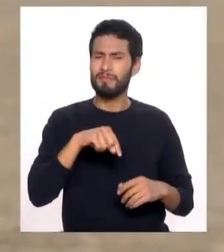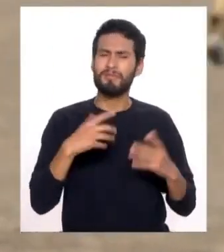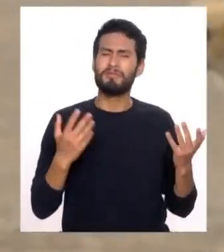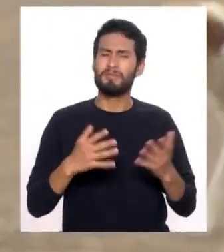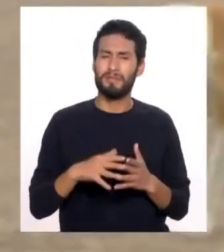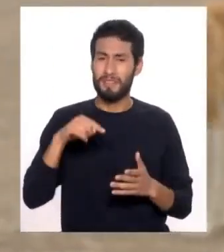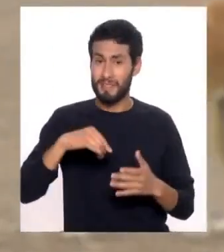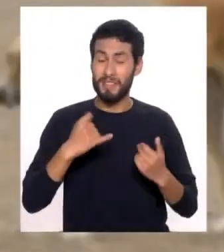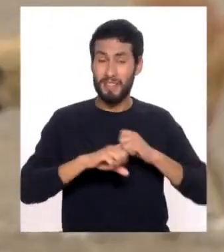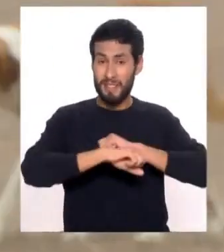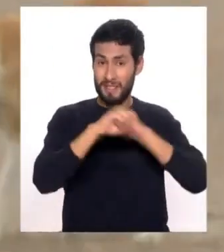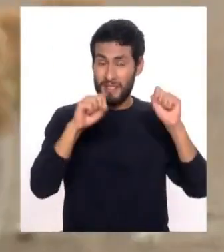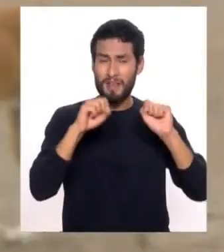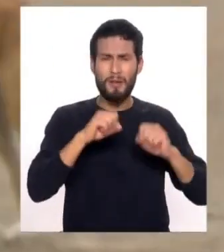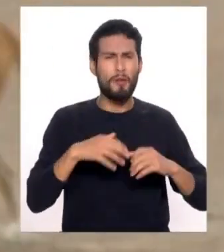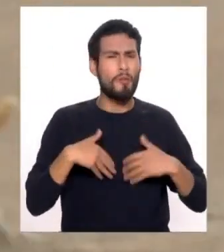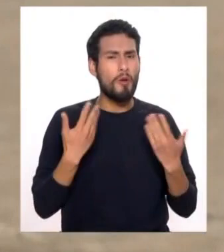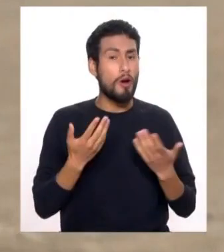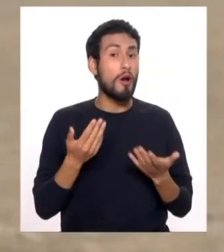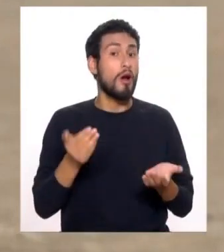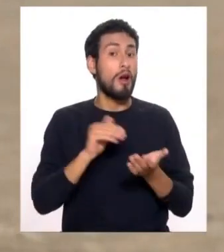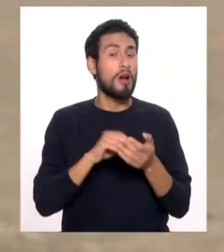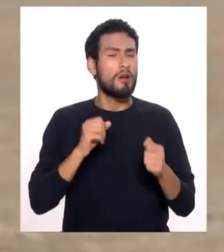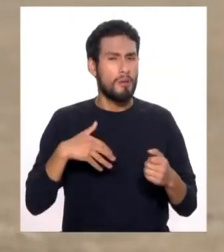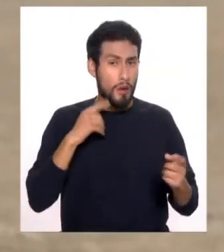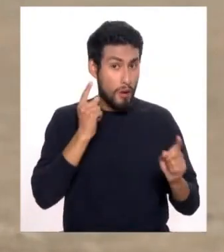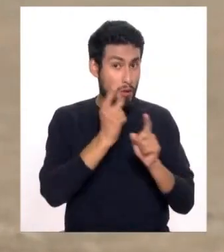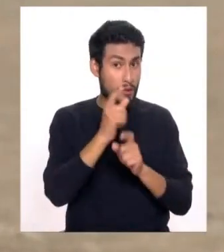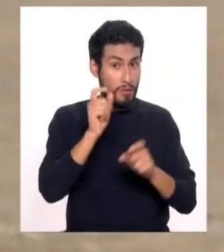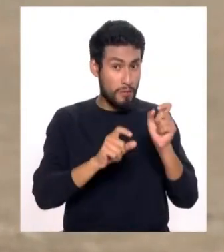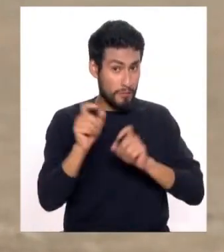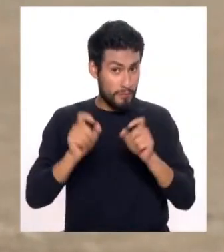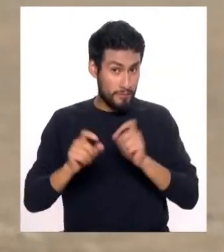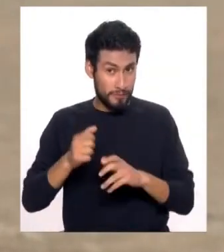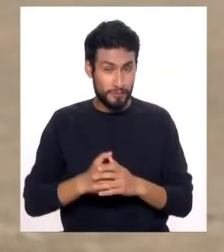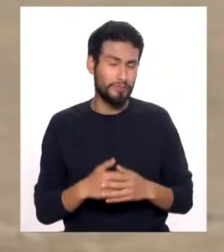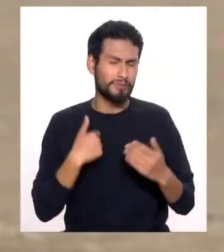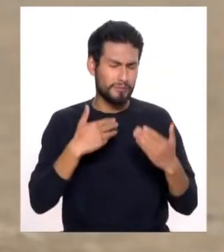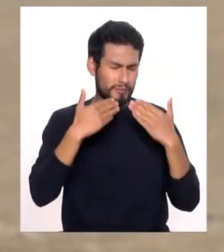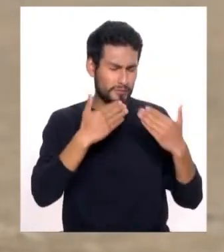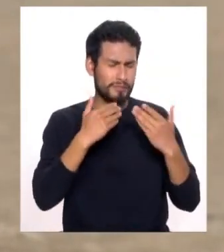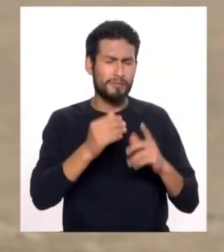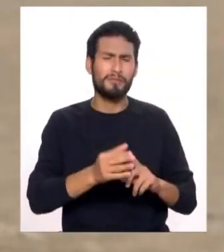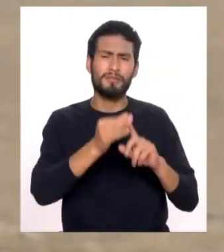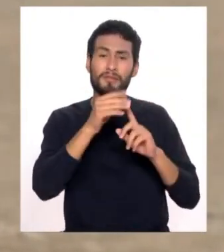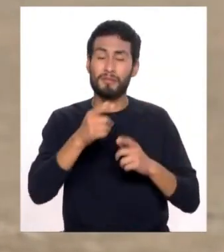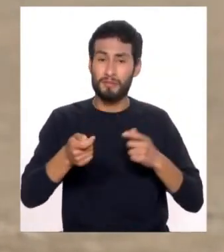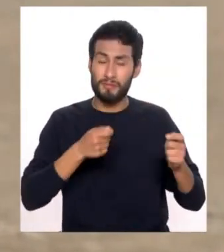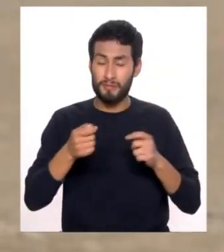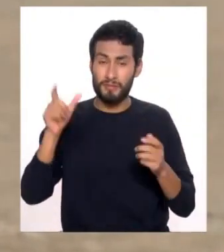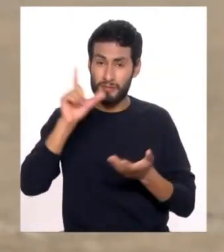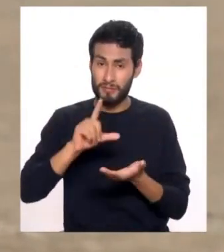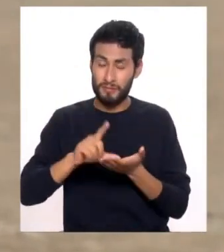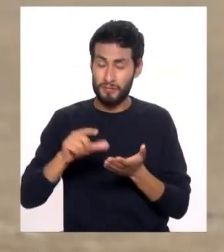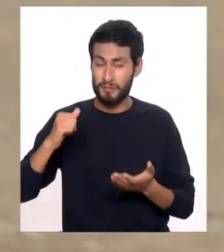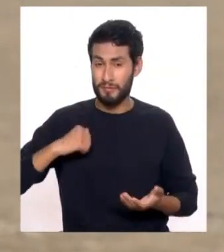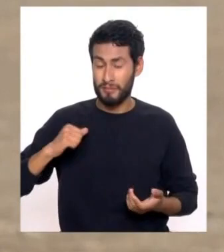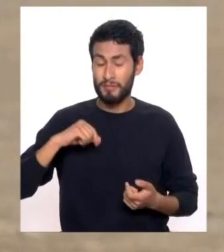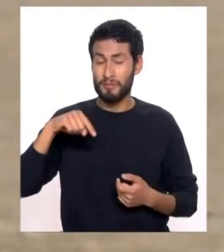aquí esta mañana para poder una vez más acercarnos a la población. Un agradecimiento muy especial al gobierno local, al alcalde Hernán